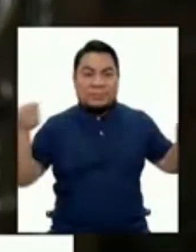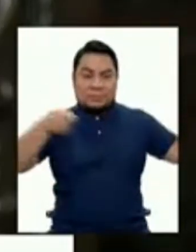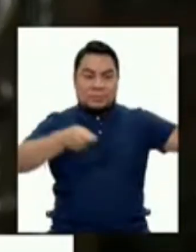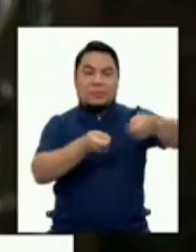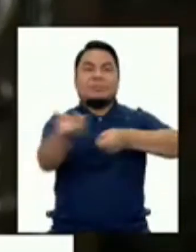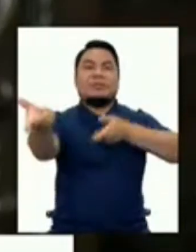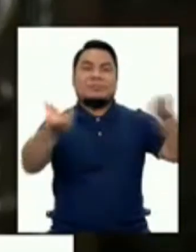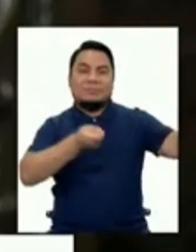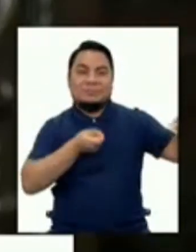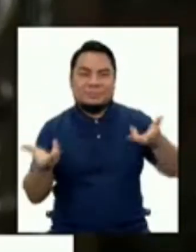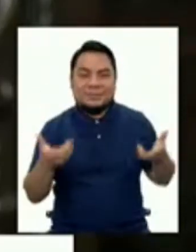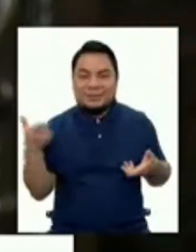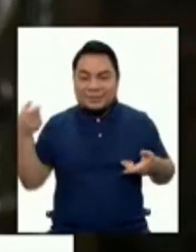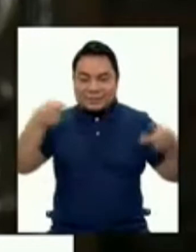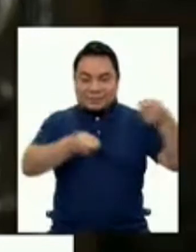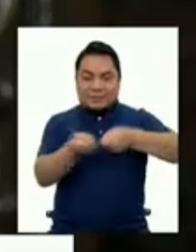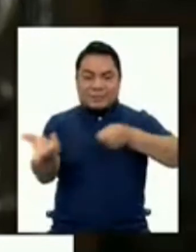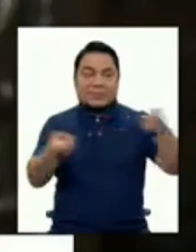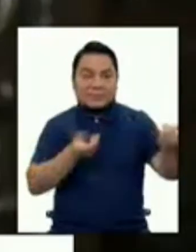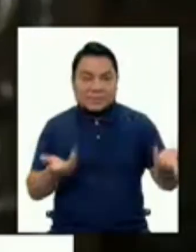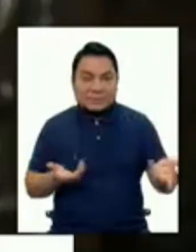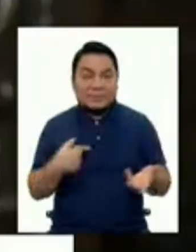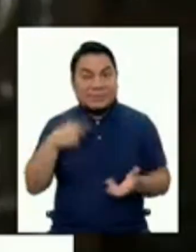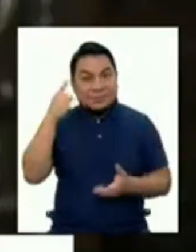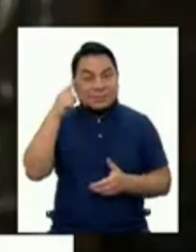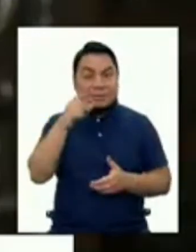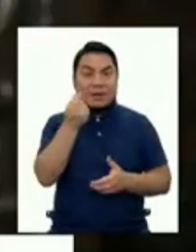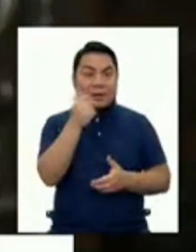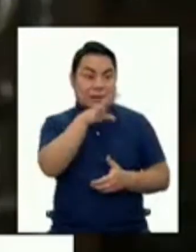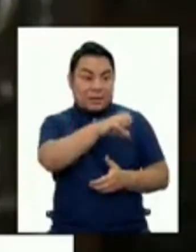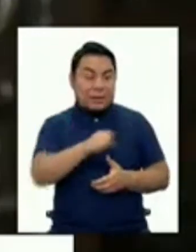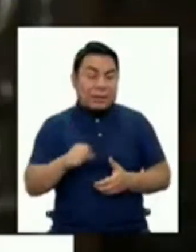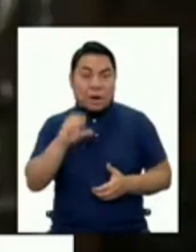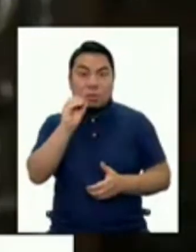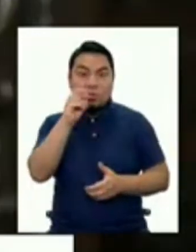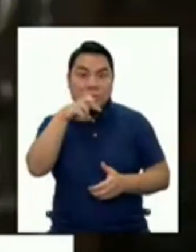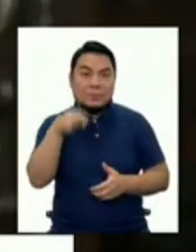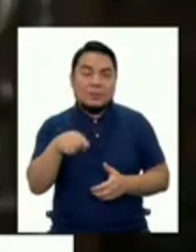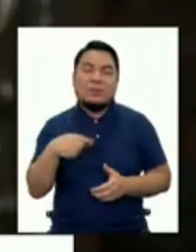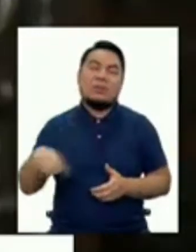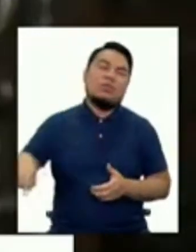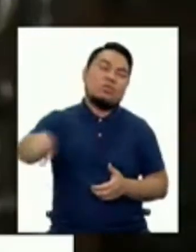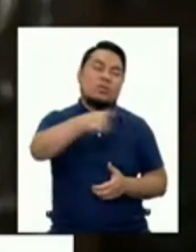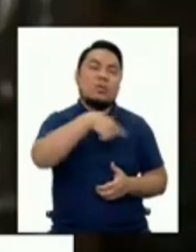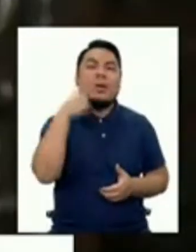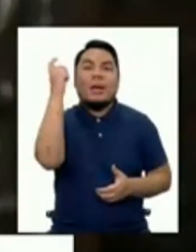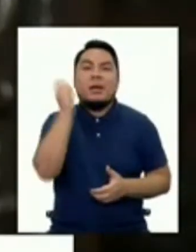nosotros pretendiéramos devolver plata de la ONP, estaríamos afectando a todos los jubilados.